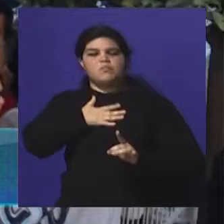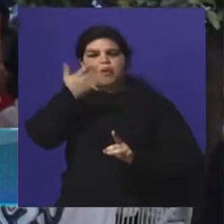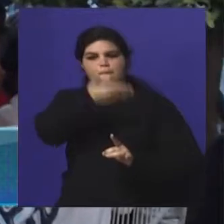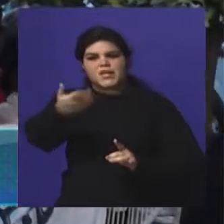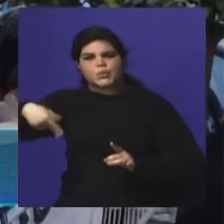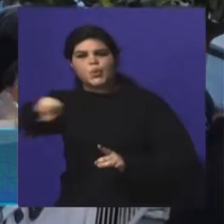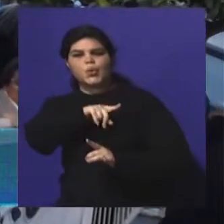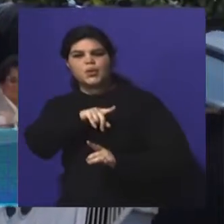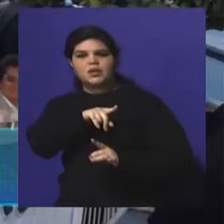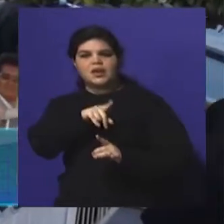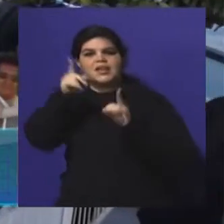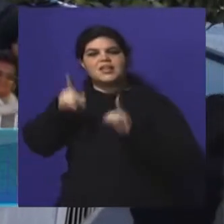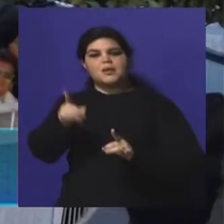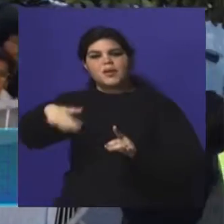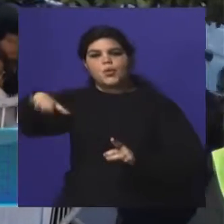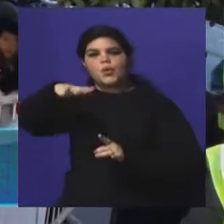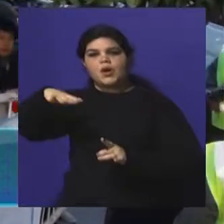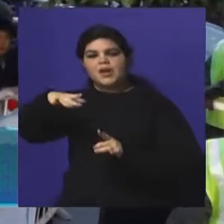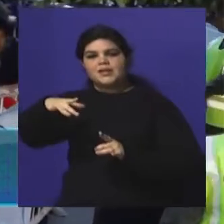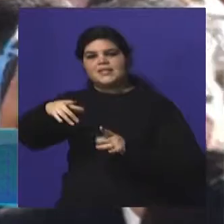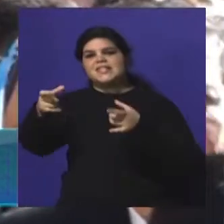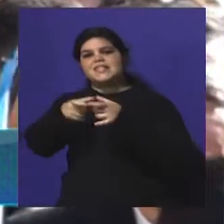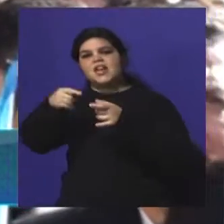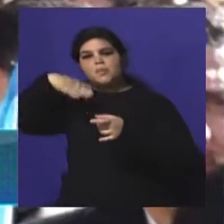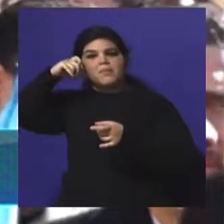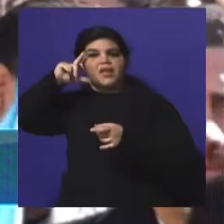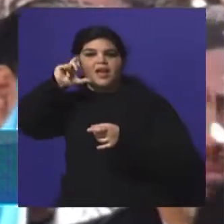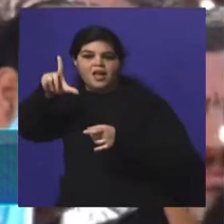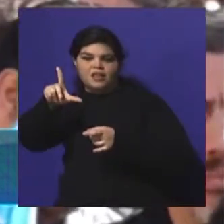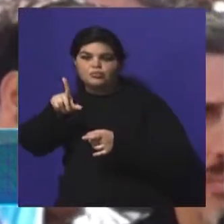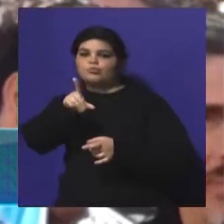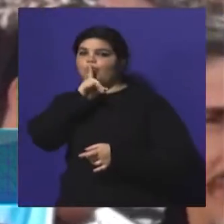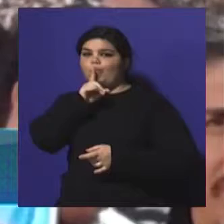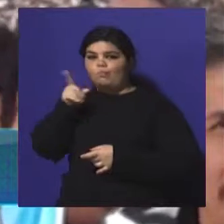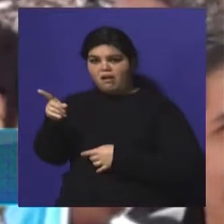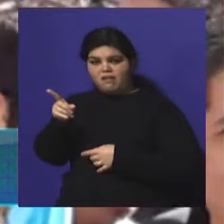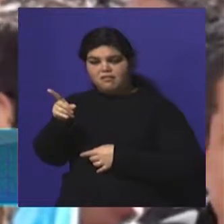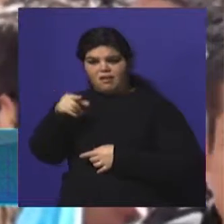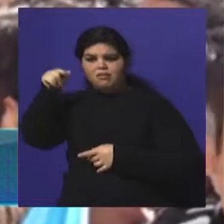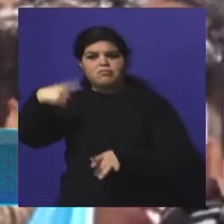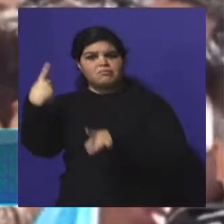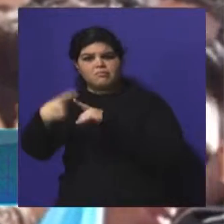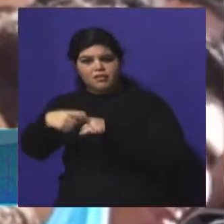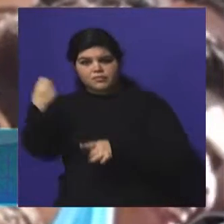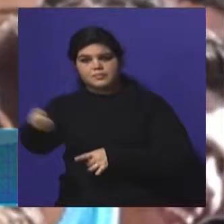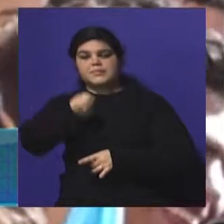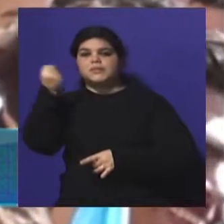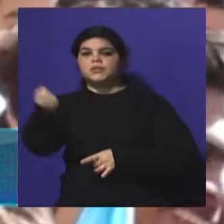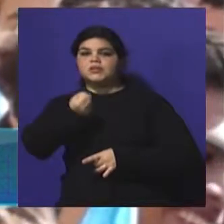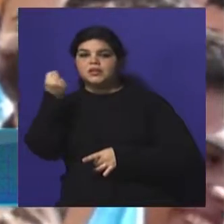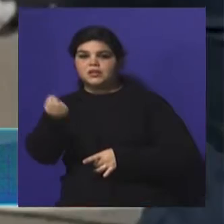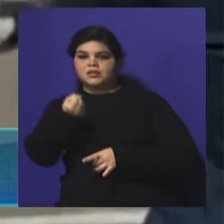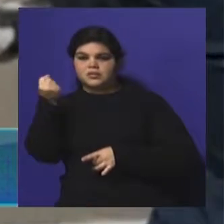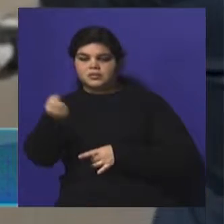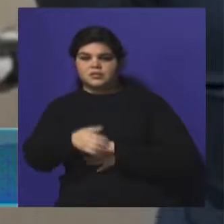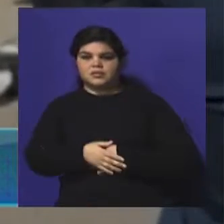de San Miguel de Tucumán, donde se realizó estos actos, fueron muy, muy importantes. Además de, ustedes